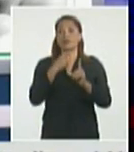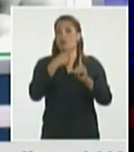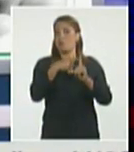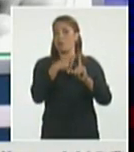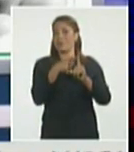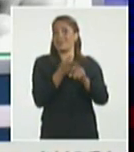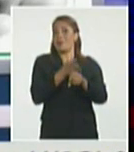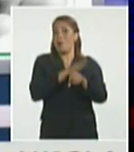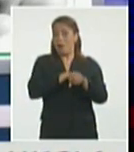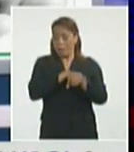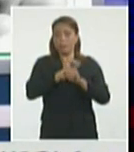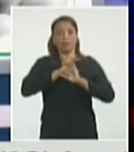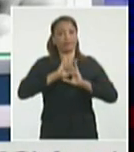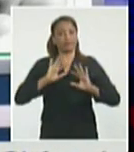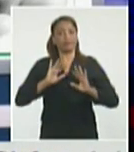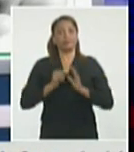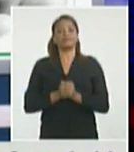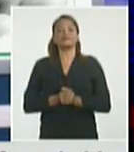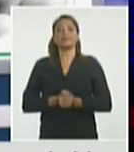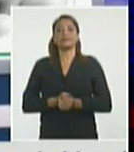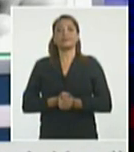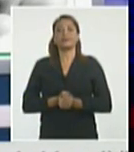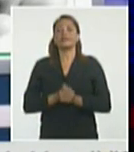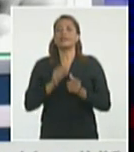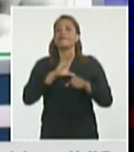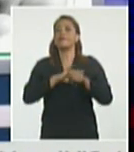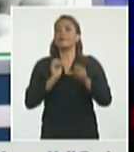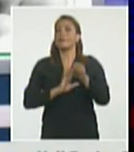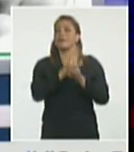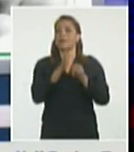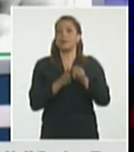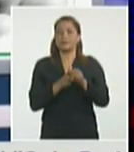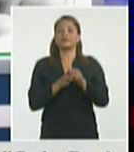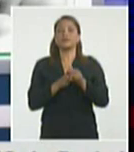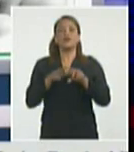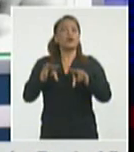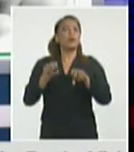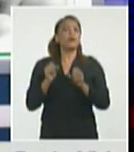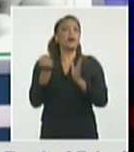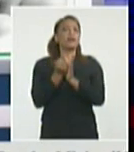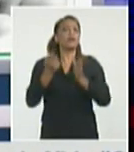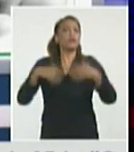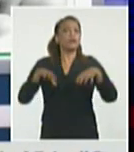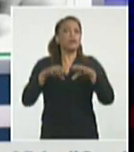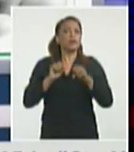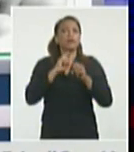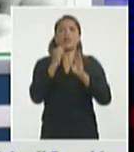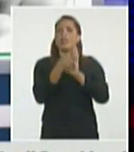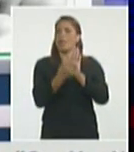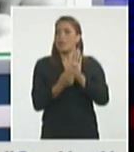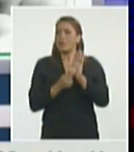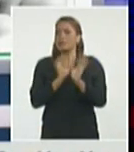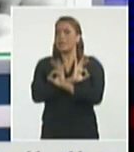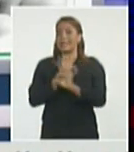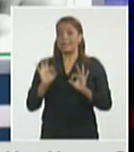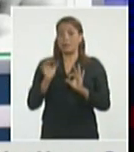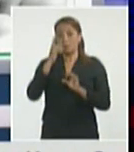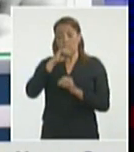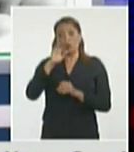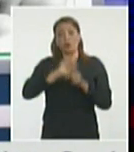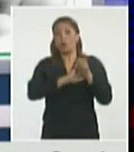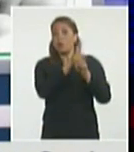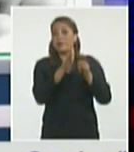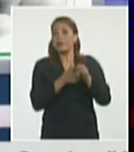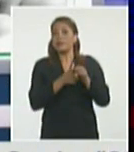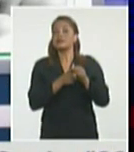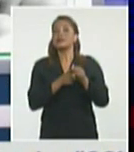han sido confirmados con la enfermedad. Con la nueva actualización del protocolo sanitario para la COVID-19, se